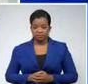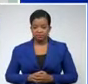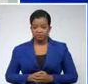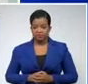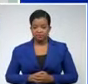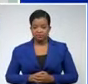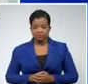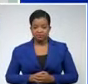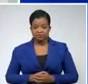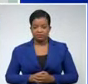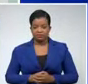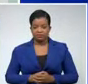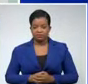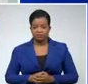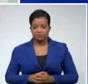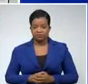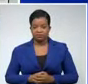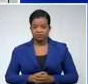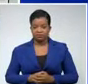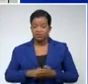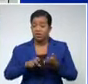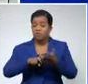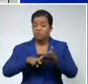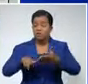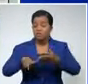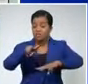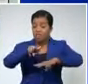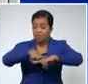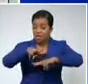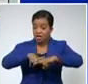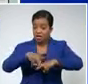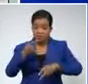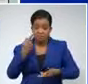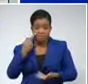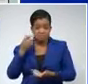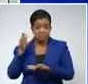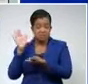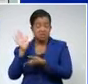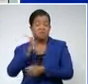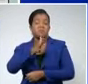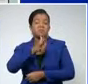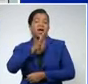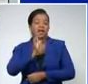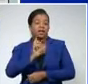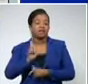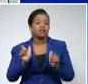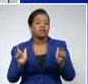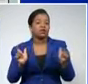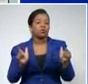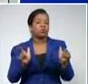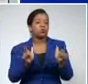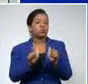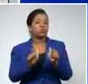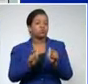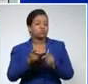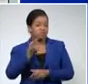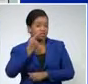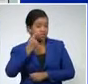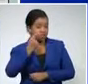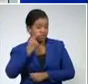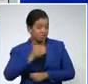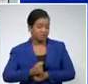Las provincias La Habana quiere disminuir ahí se ve la curva, de todas